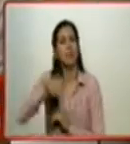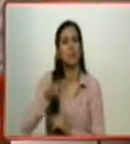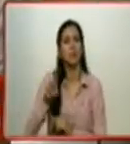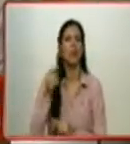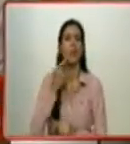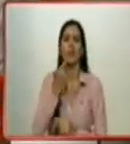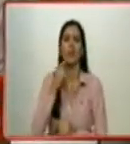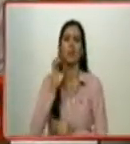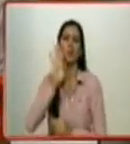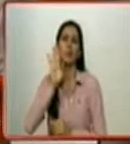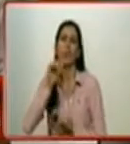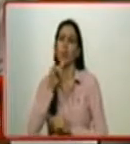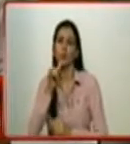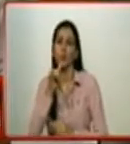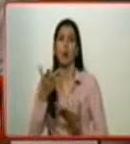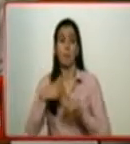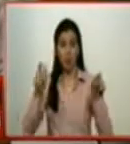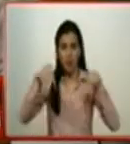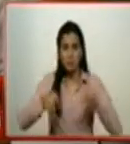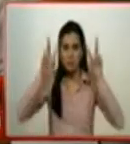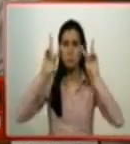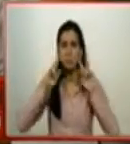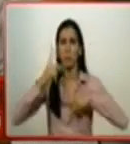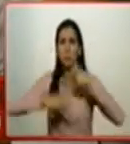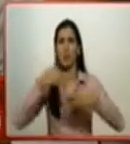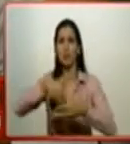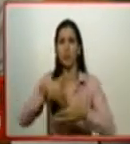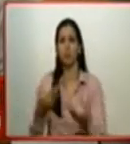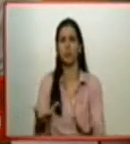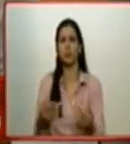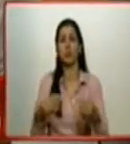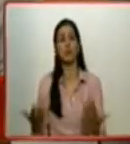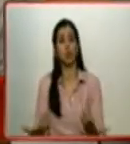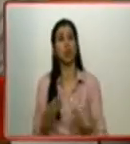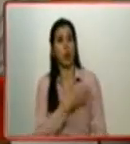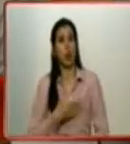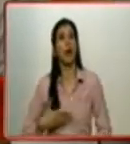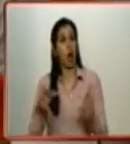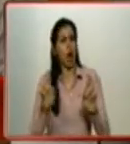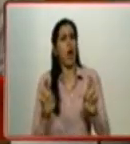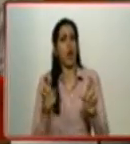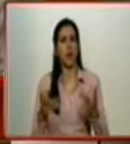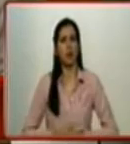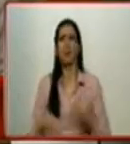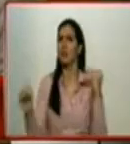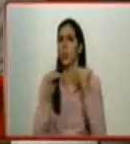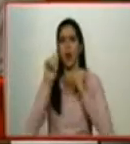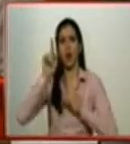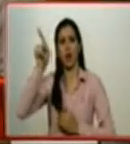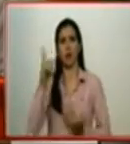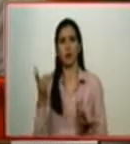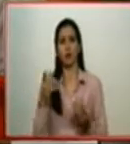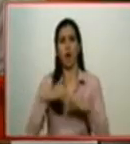la limpieza absoluta de un proceso democrático interno que ya quisiera yo que se diera en